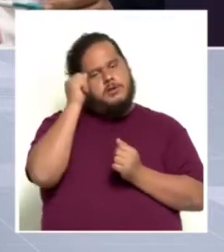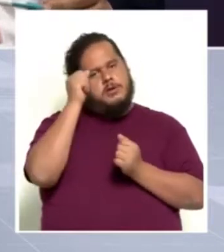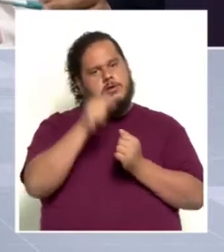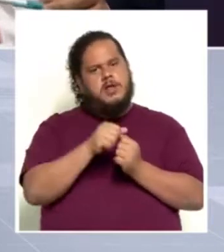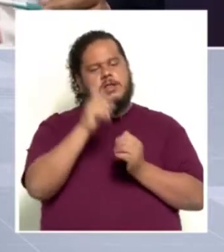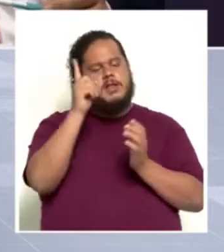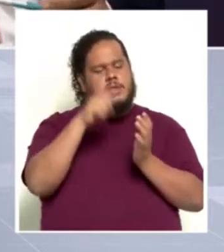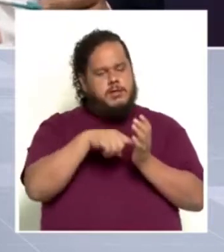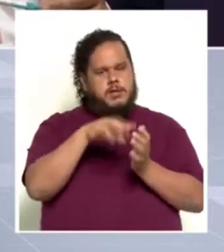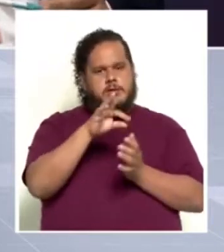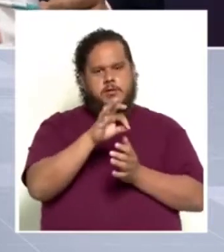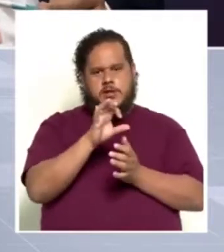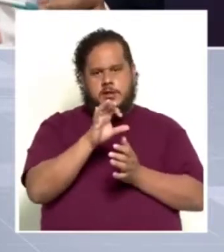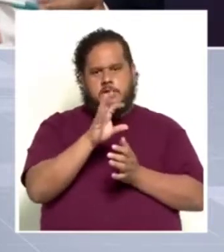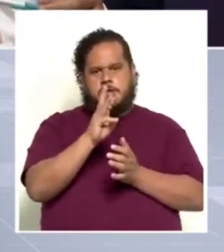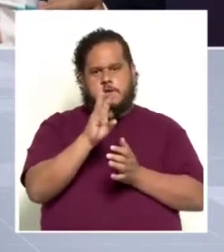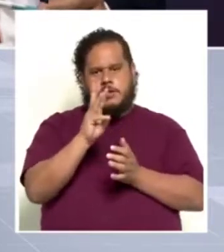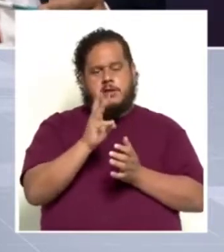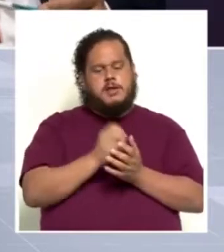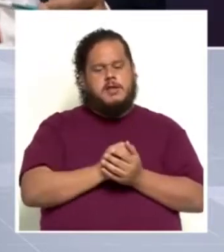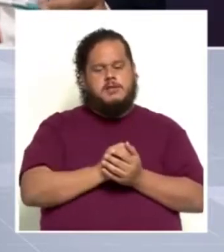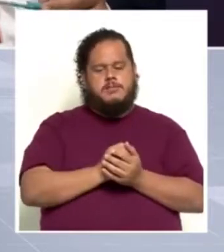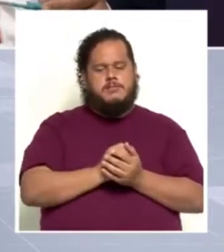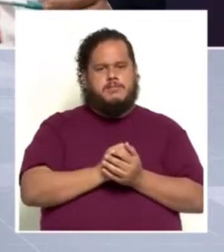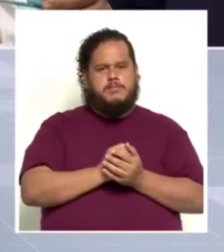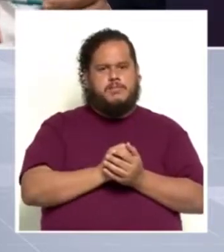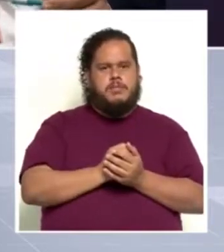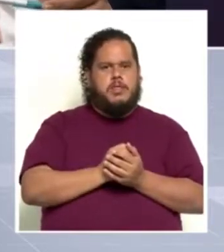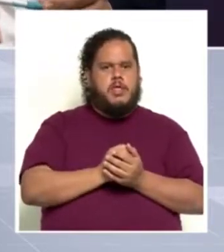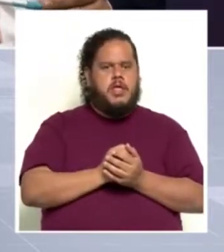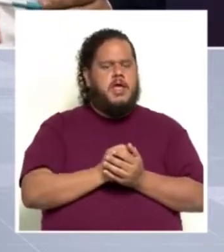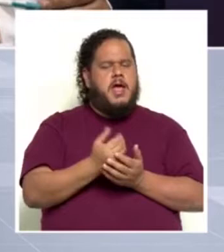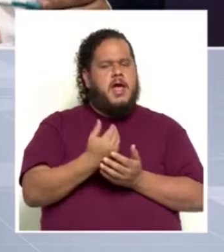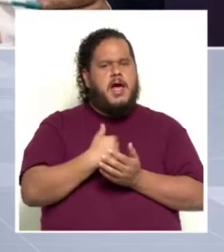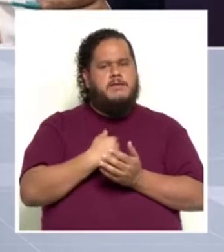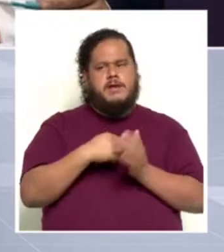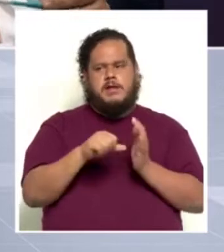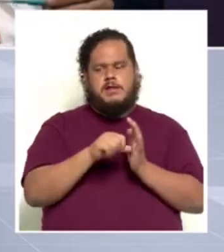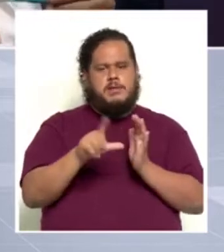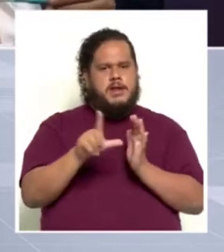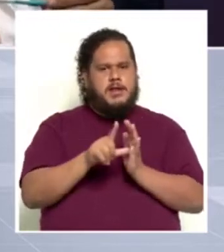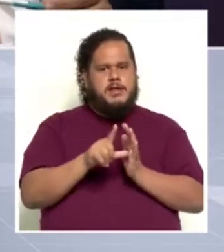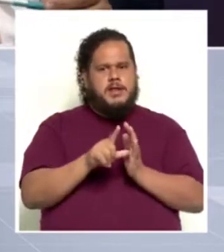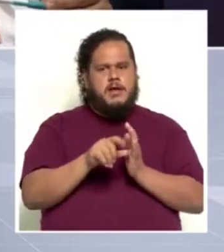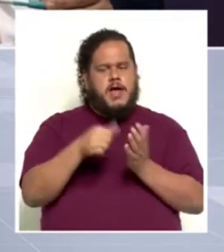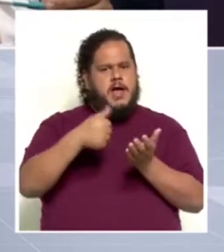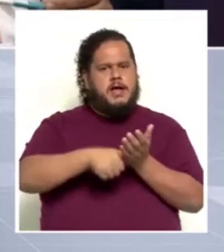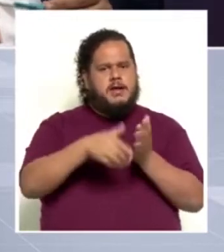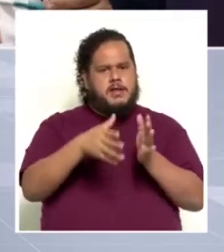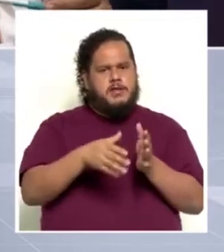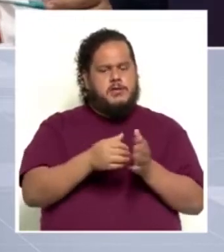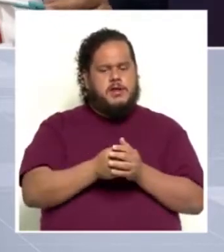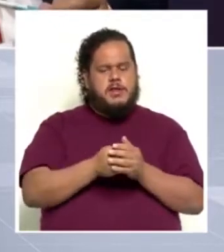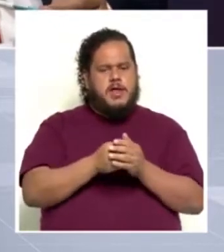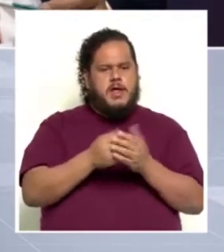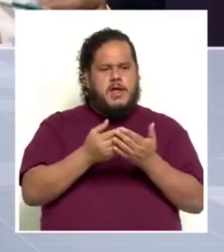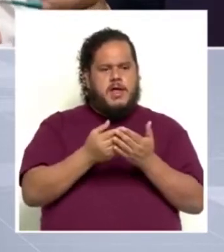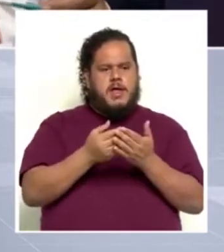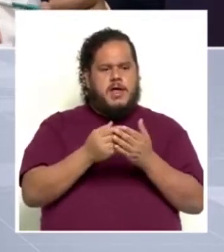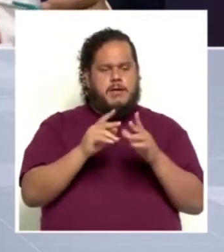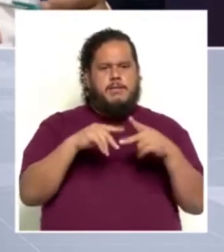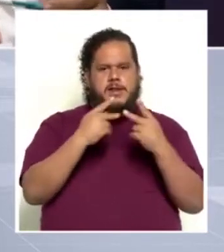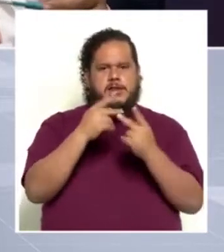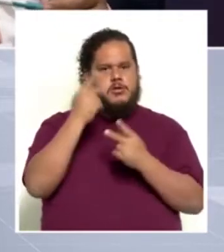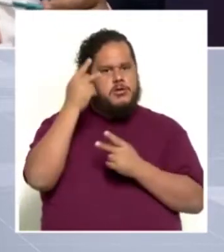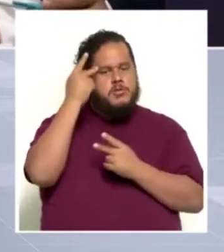desde 1966 habían en la Asamblea Legislativa fracciones